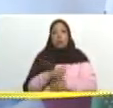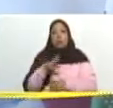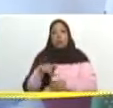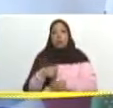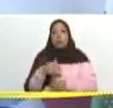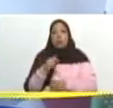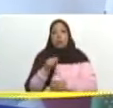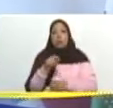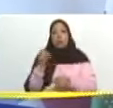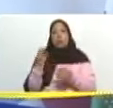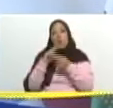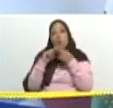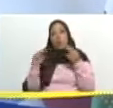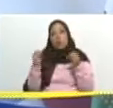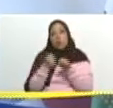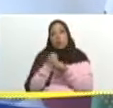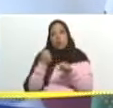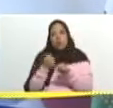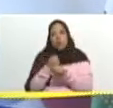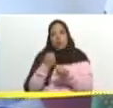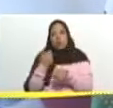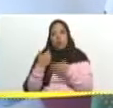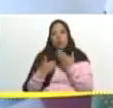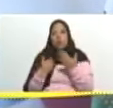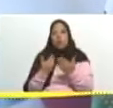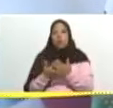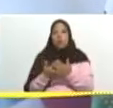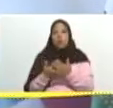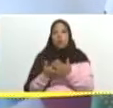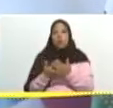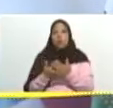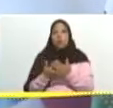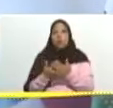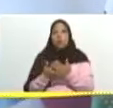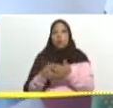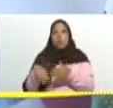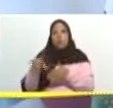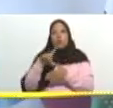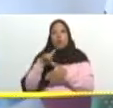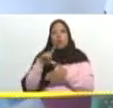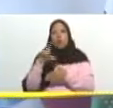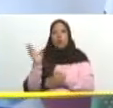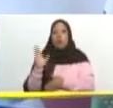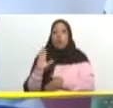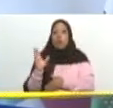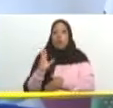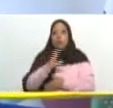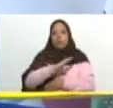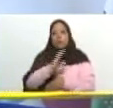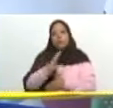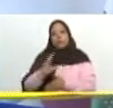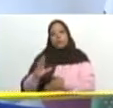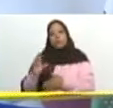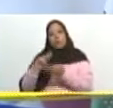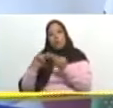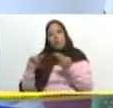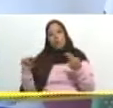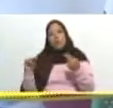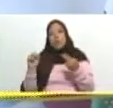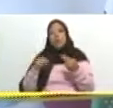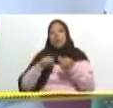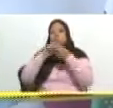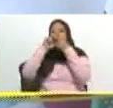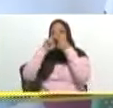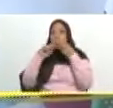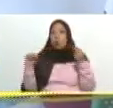Nosotros tenemos un gran compromiso, y así lo dije, con América Latina y el Caribe. Tenemos un gran